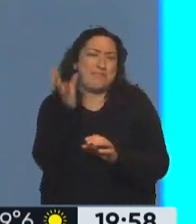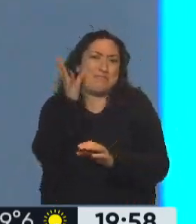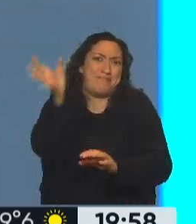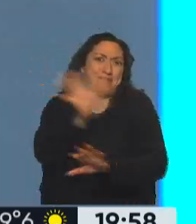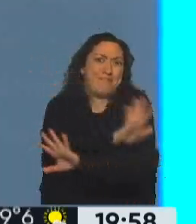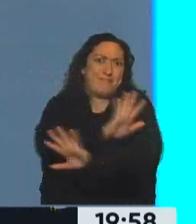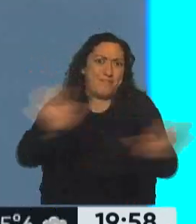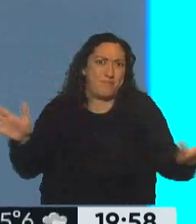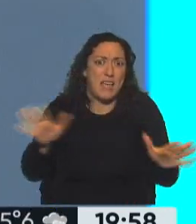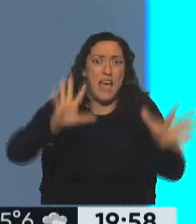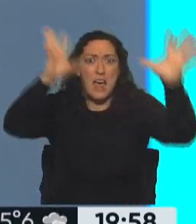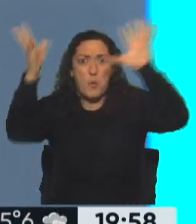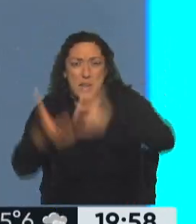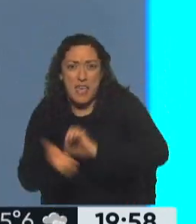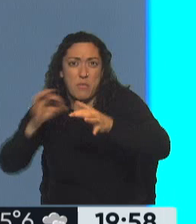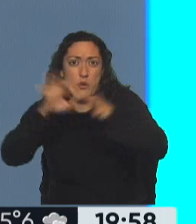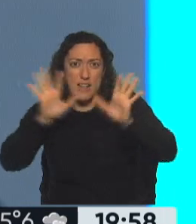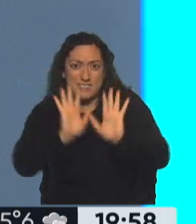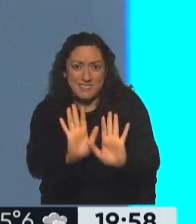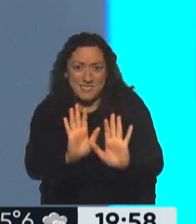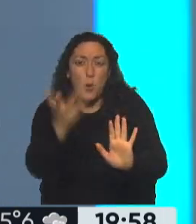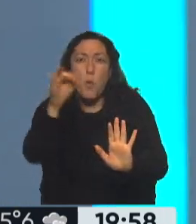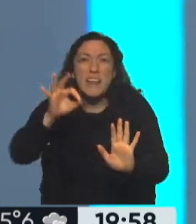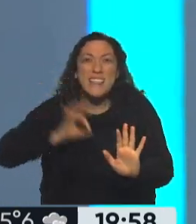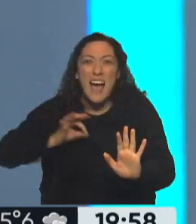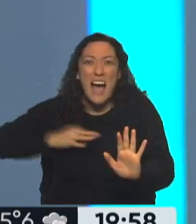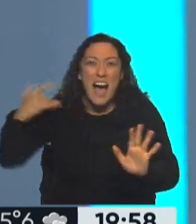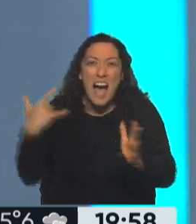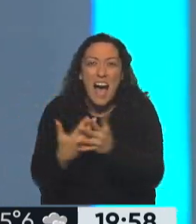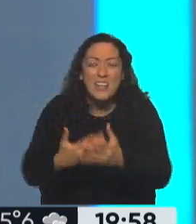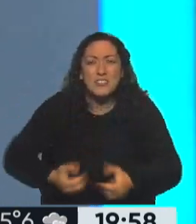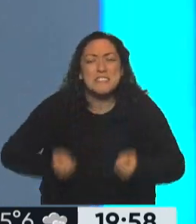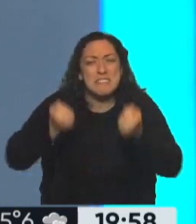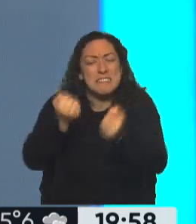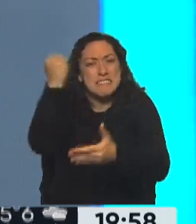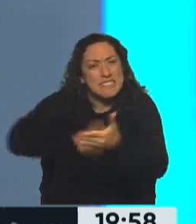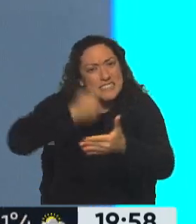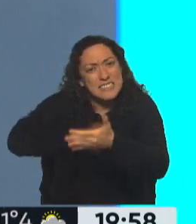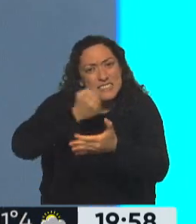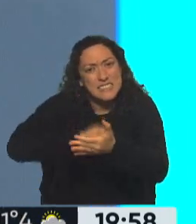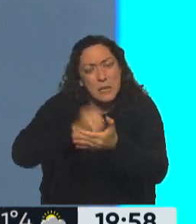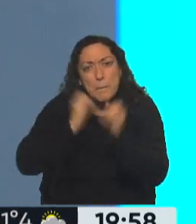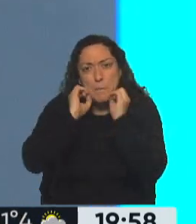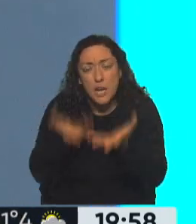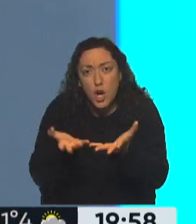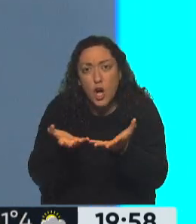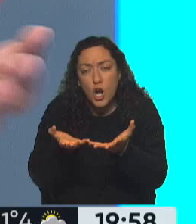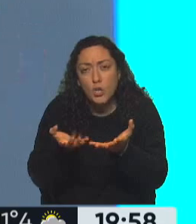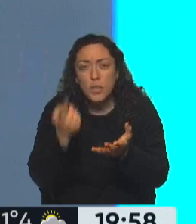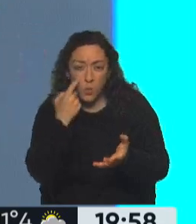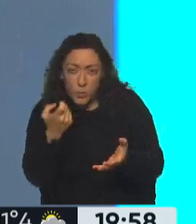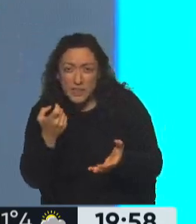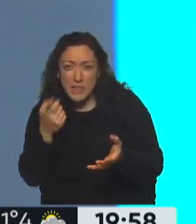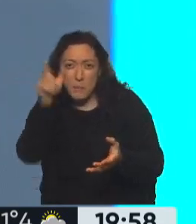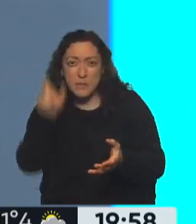¿Te das cuenta que eso es la destrucción de la democracia después de 40 años de sostener y pelear por una democracia mejor? ¿Lo percibís como una